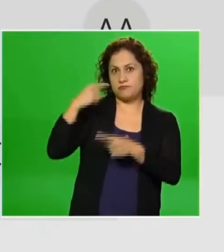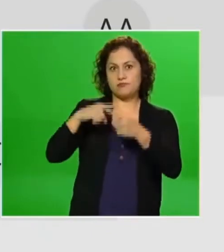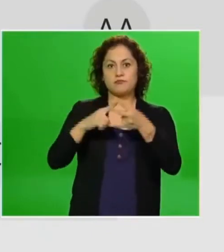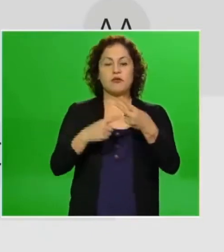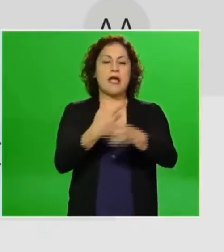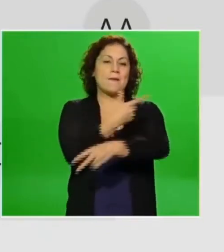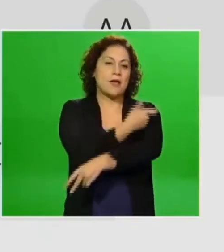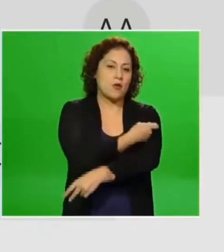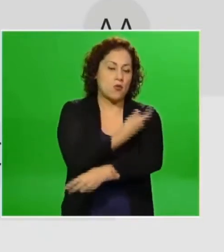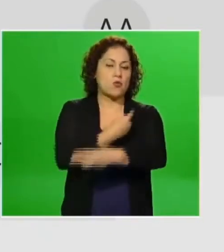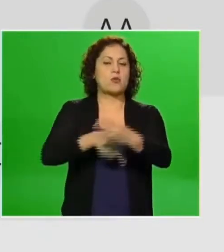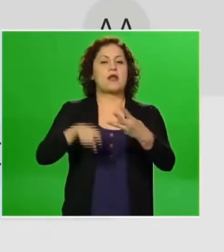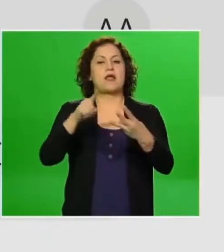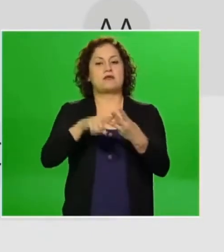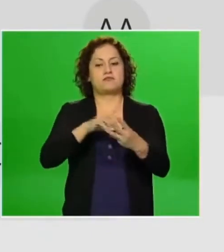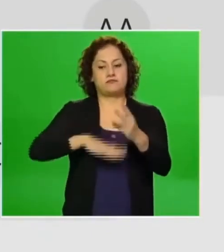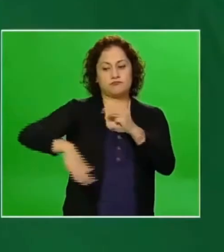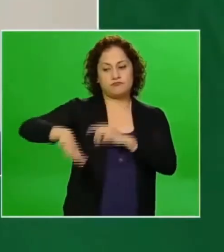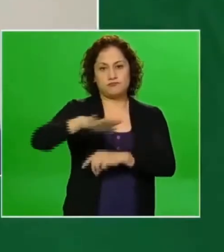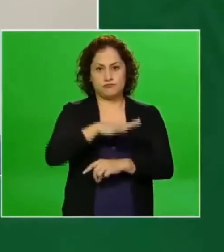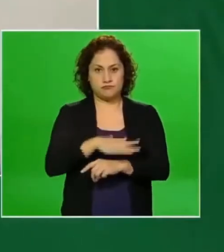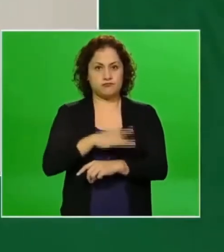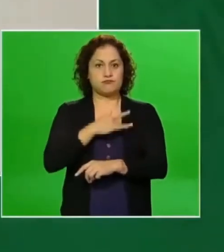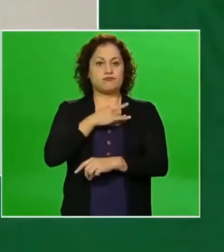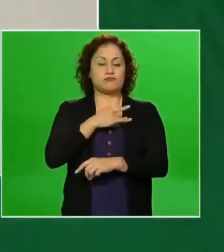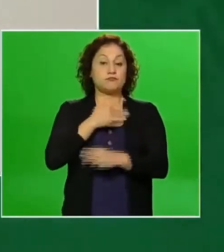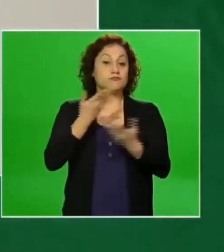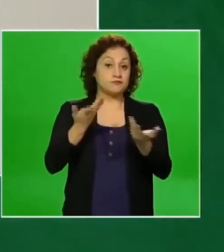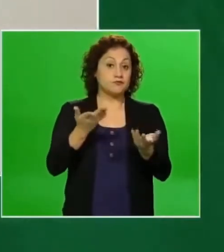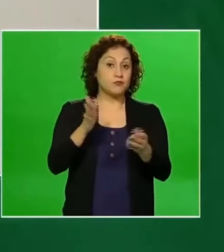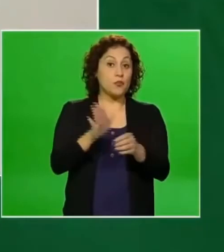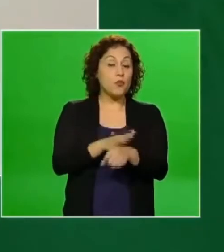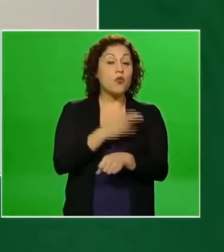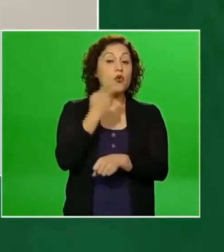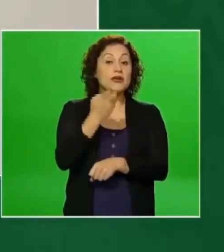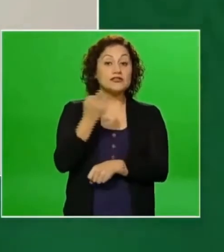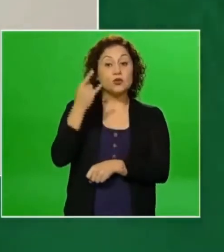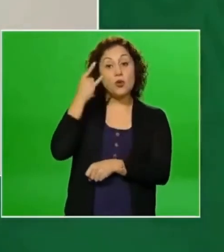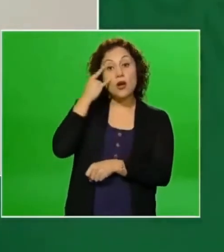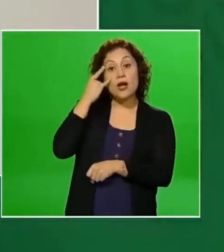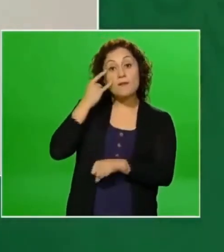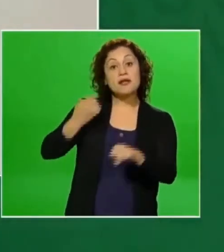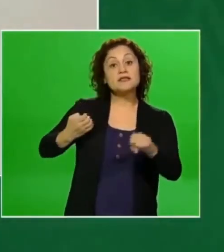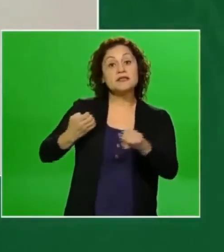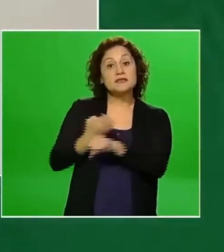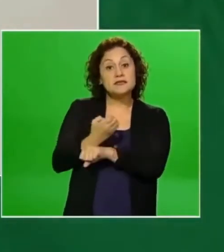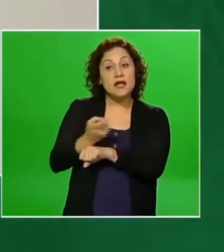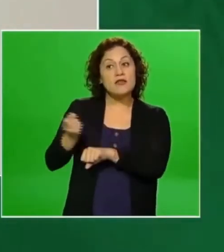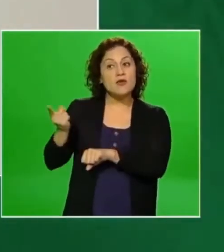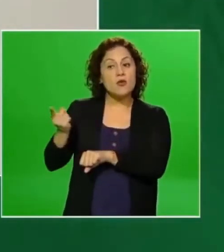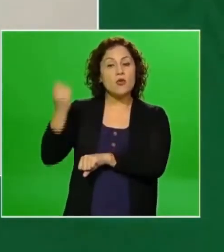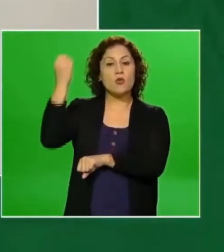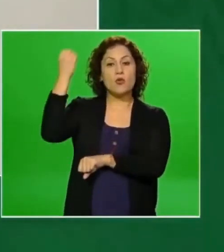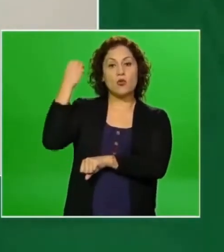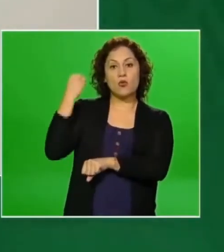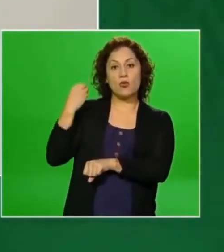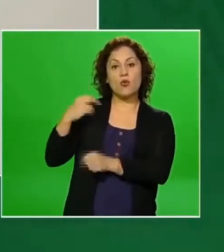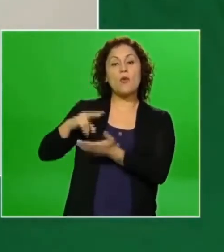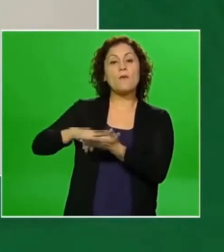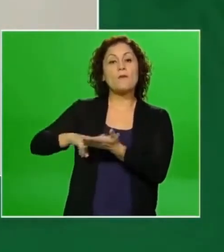de tener el elemento de seguridad que es semáforo color verde porque pasa amarillo, pues entonces es